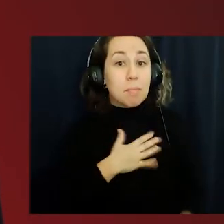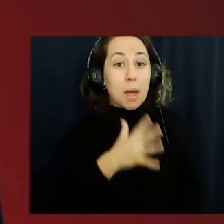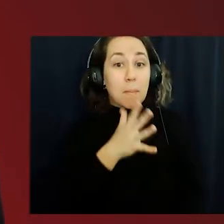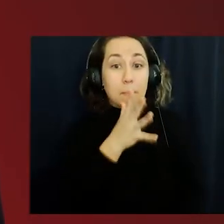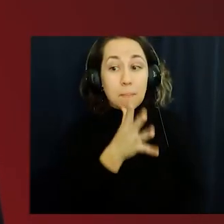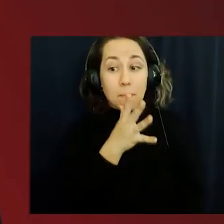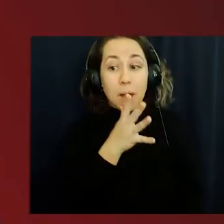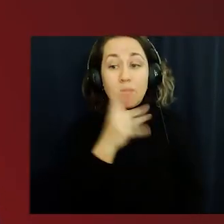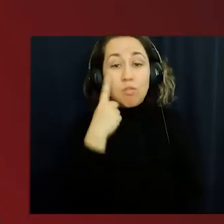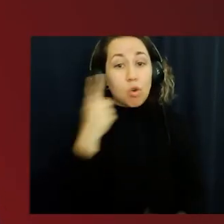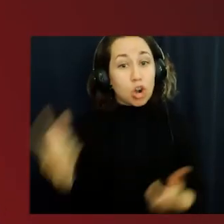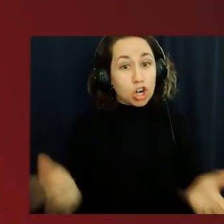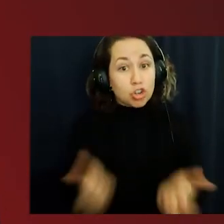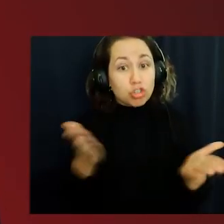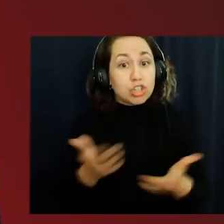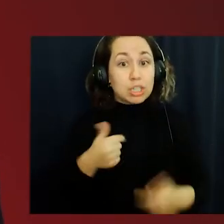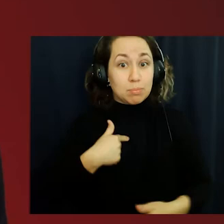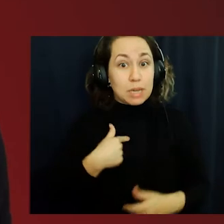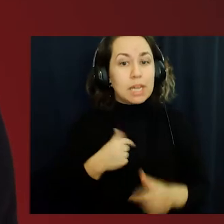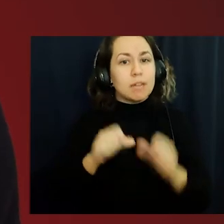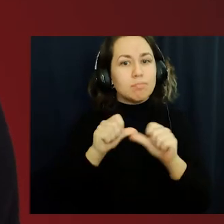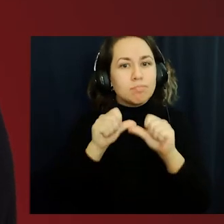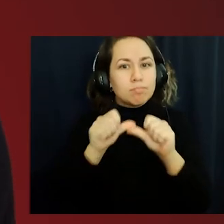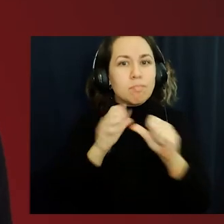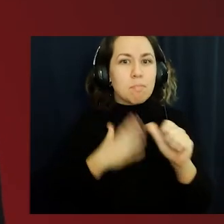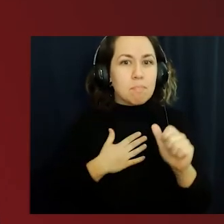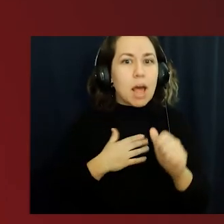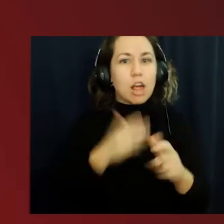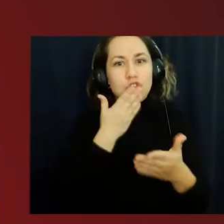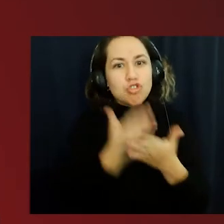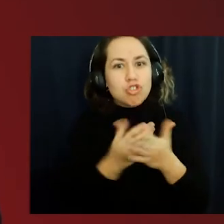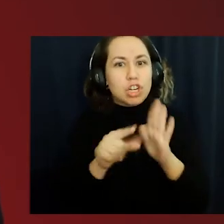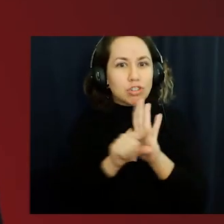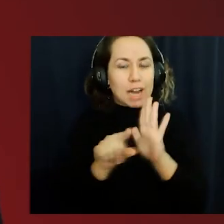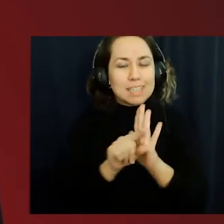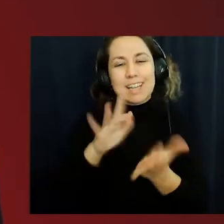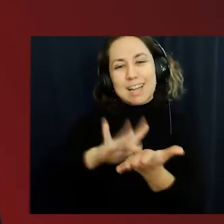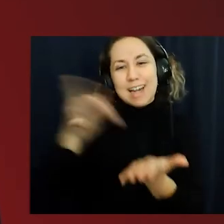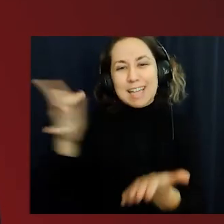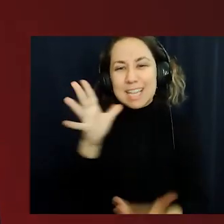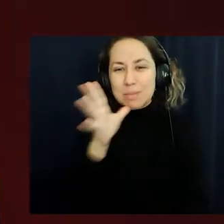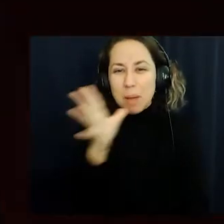mamá por alentarme a tener buenas calificaciones en la preparatoria. Gracias, mami.